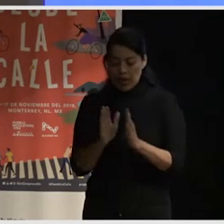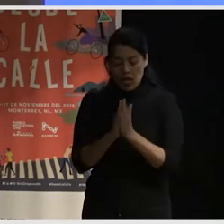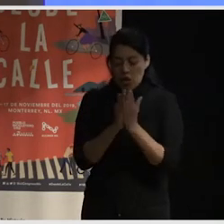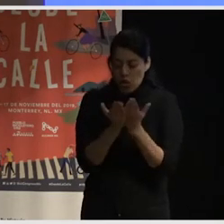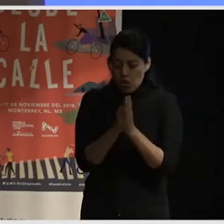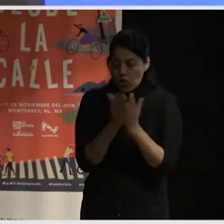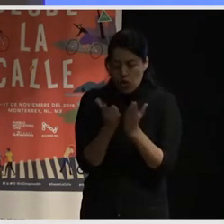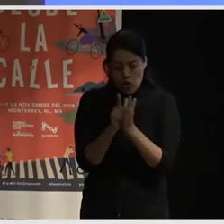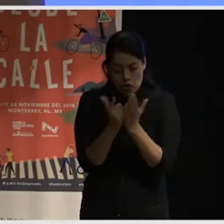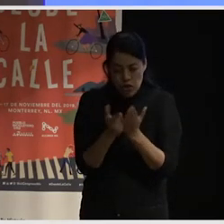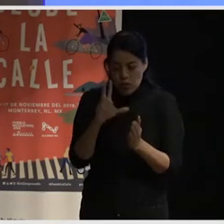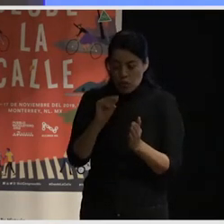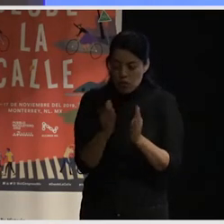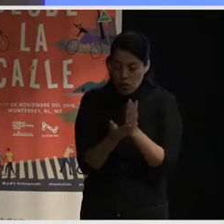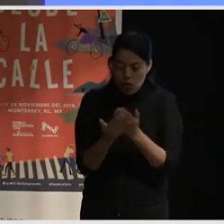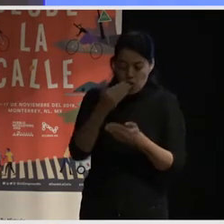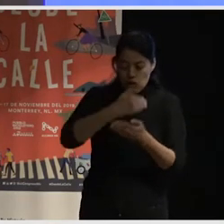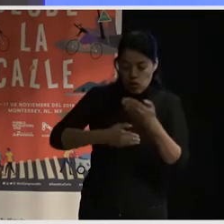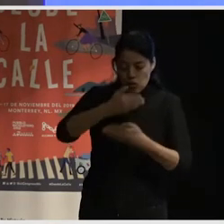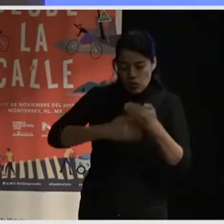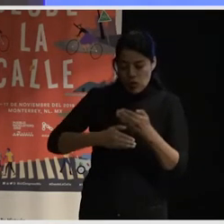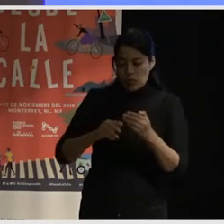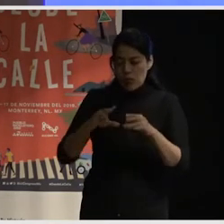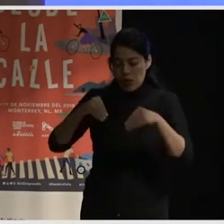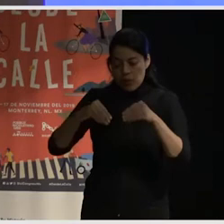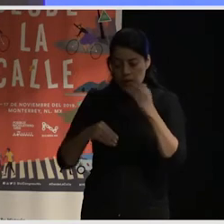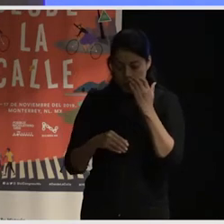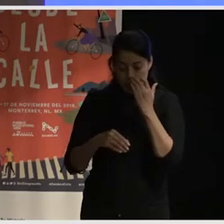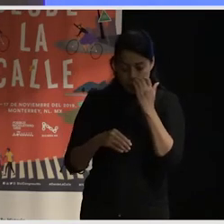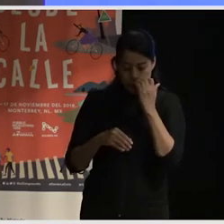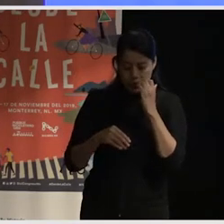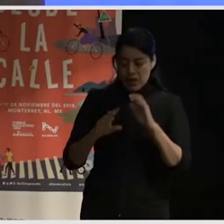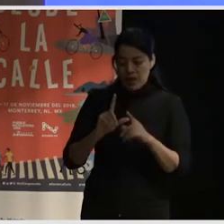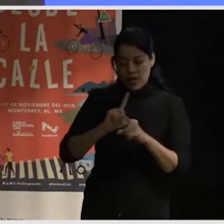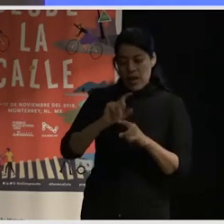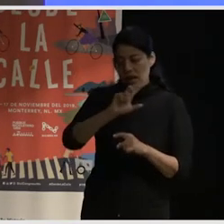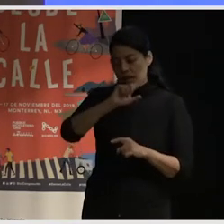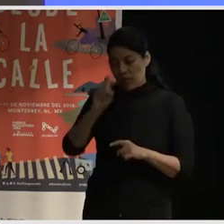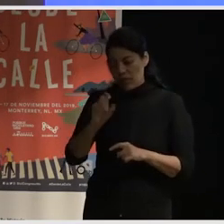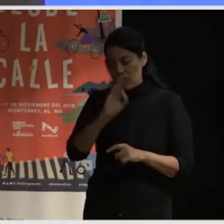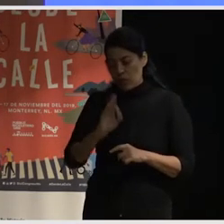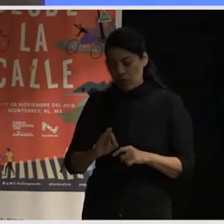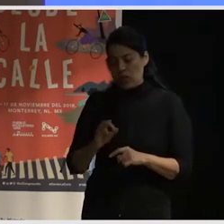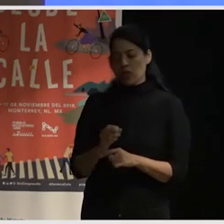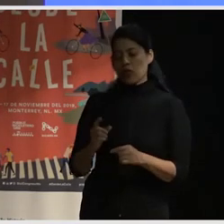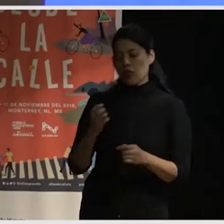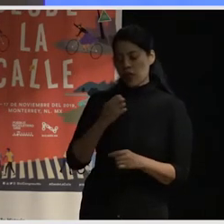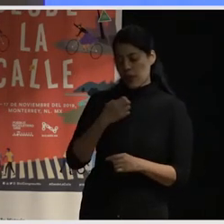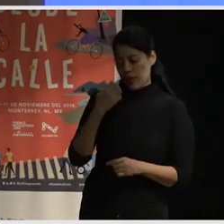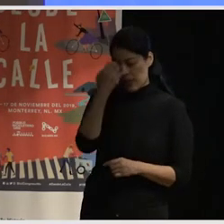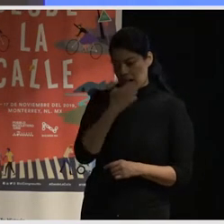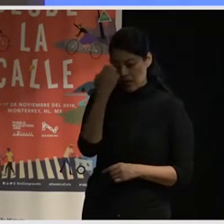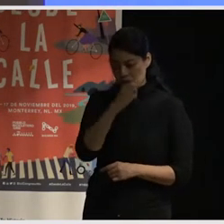poco a poco en estos temas se han ido ya el 100% de los colegios que son miembros del pse y cuentan